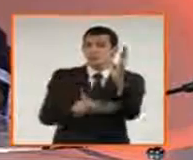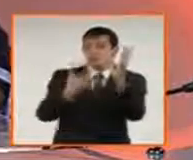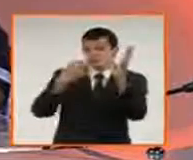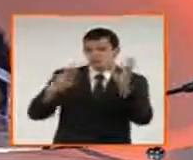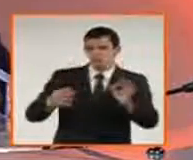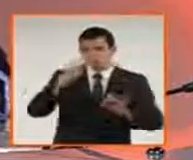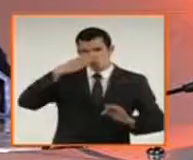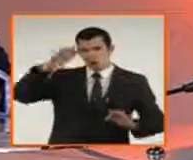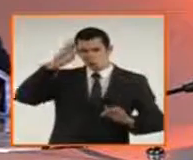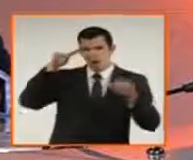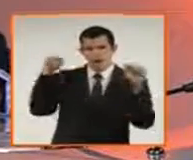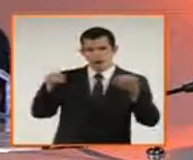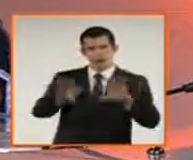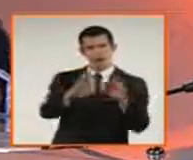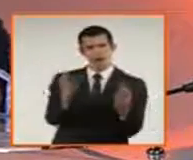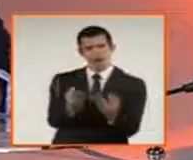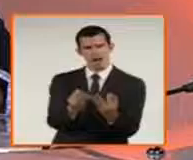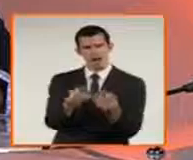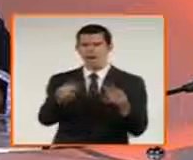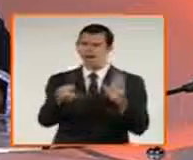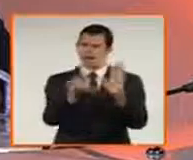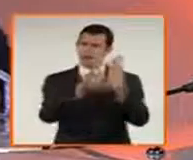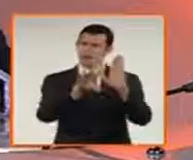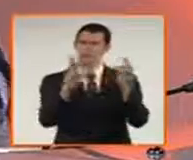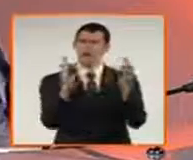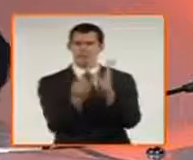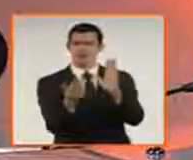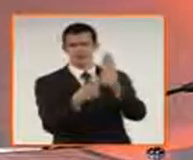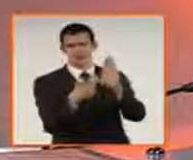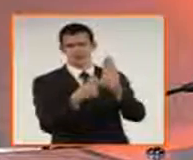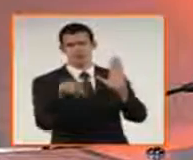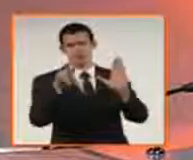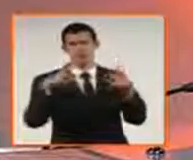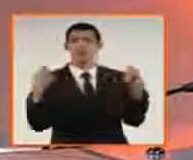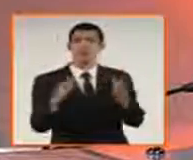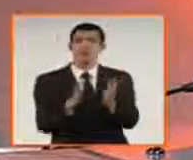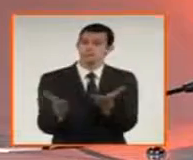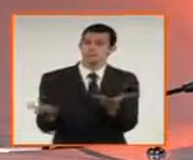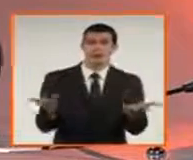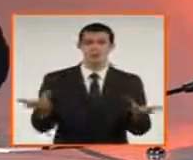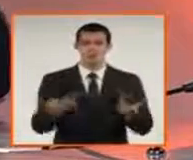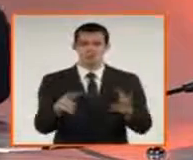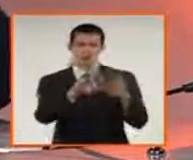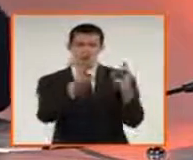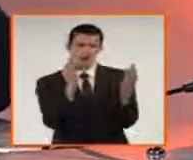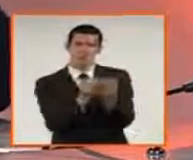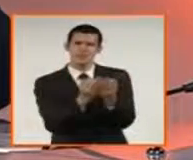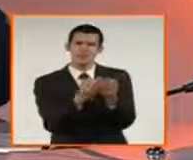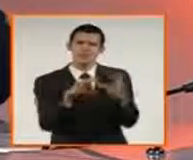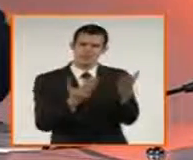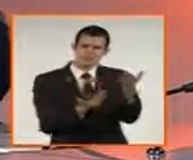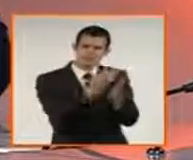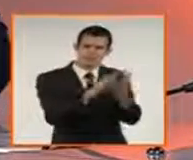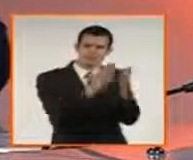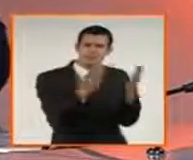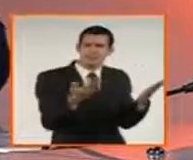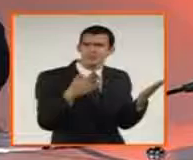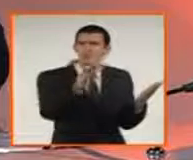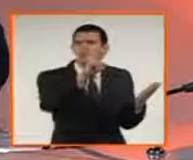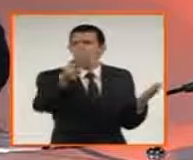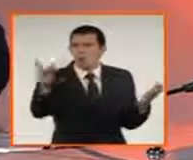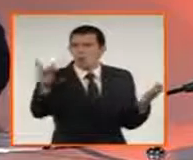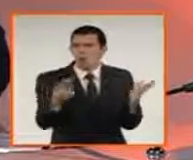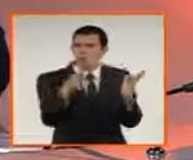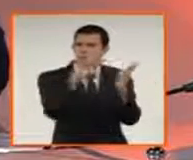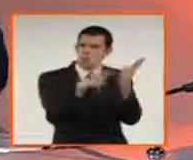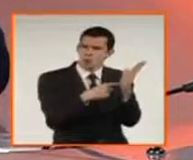detalle. Así que a buscar el folleto del Código de las Familias, estudiarlo. Después no digan yo no sabía qué. Lo primero que yo aprendí desde